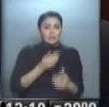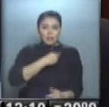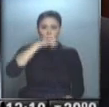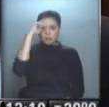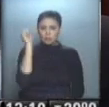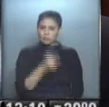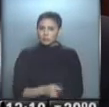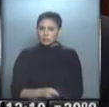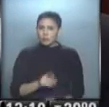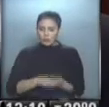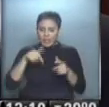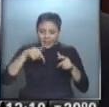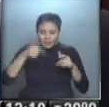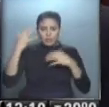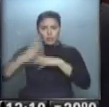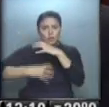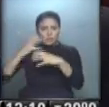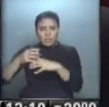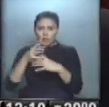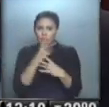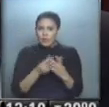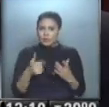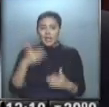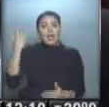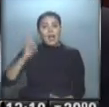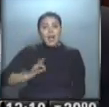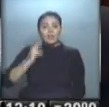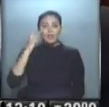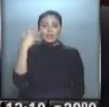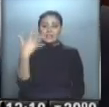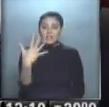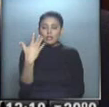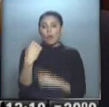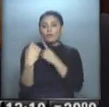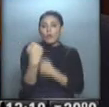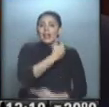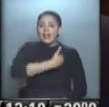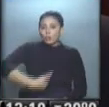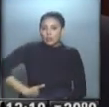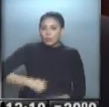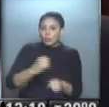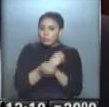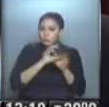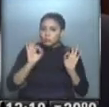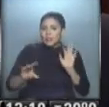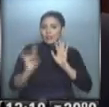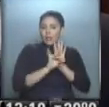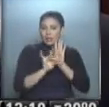Estado en este proceso. En el año 2005, el Poder Ejecutivo dictó el Decreto Ley